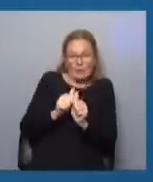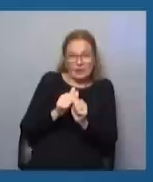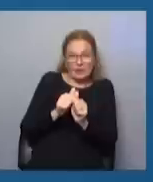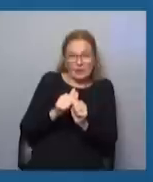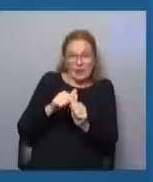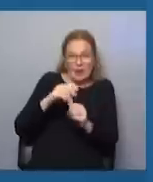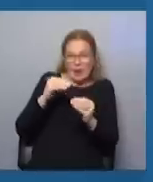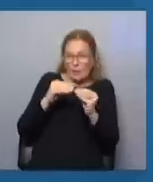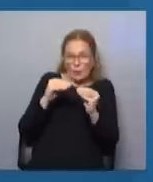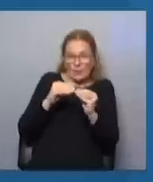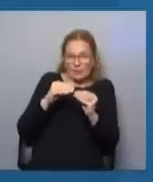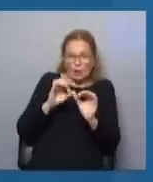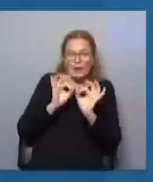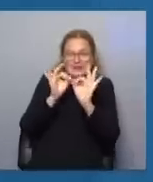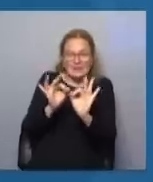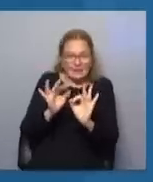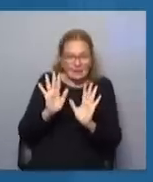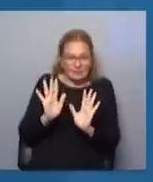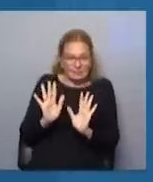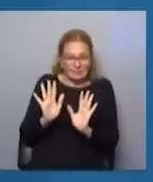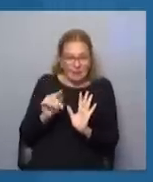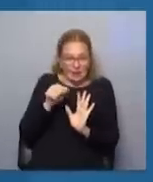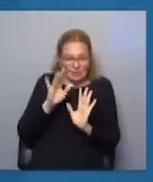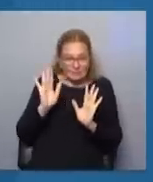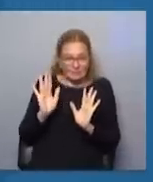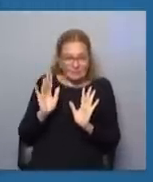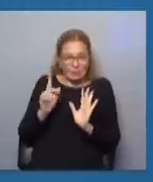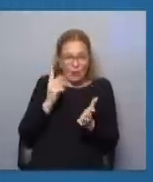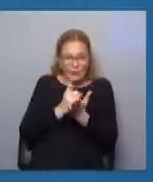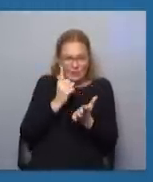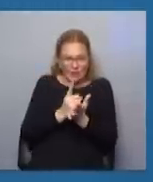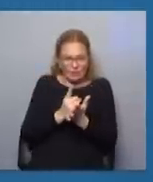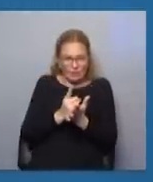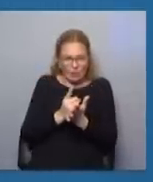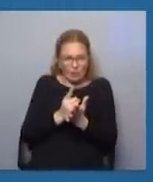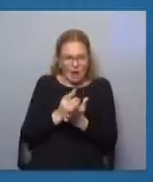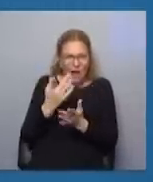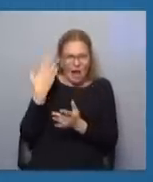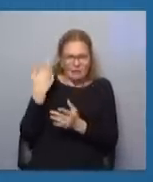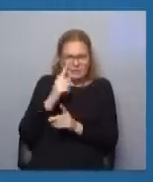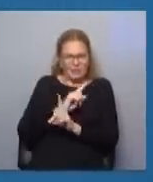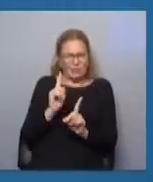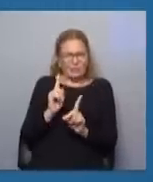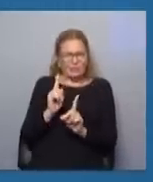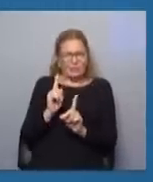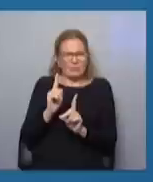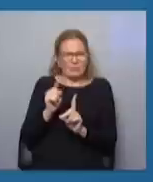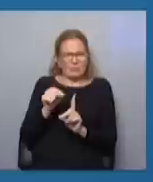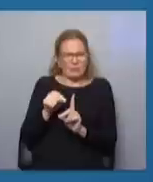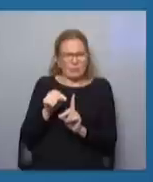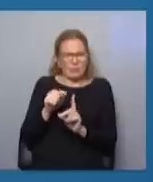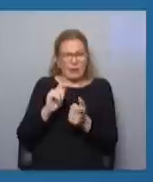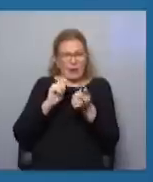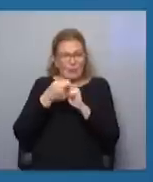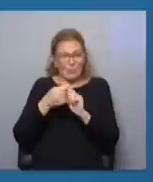compañero del compañero que siga ahí estamos obligado ahora el internamente no pero de que la